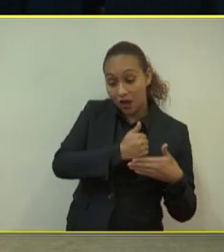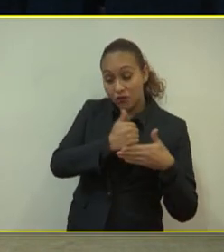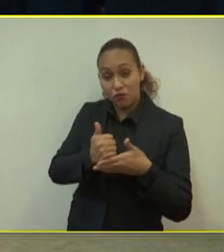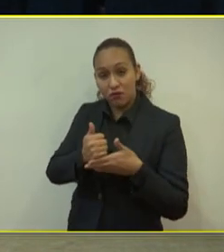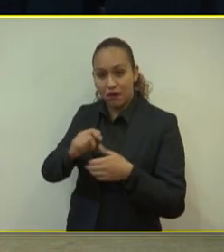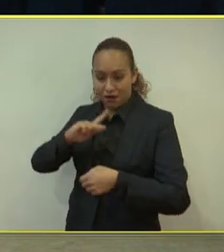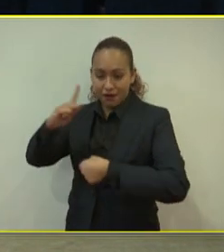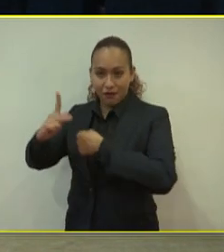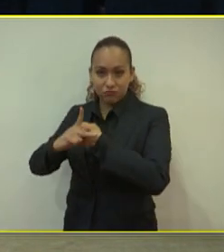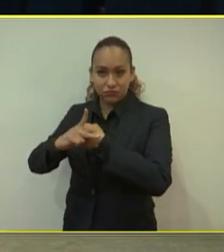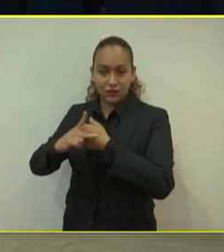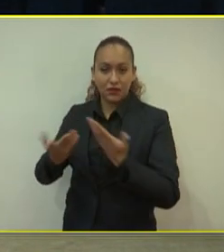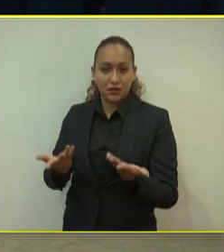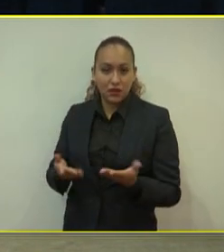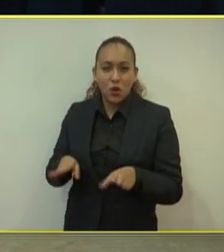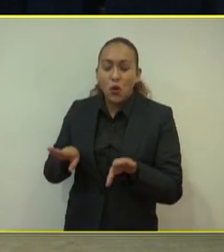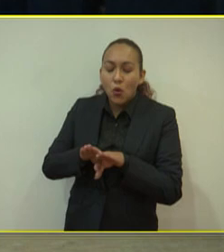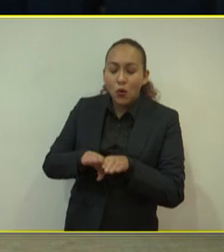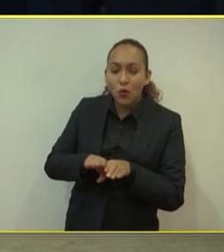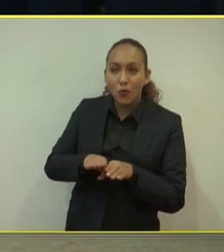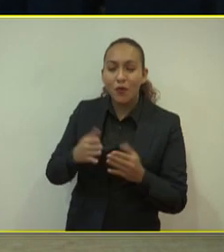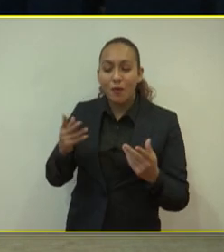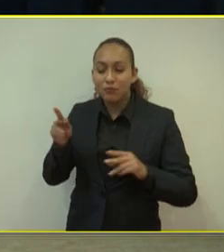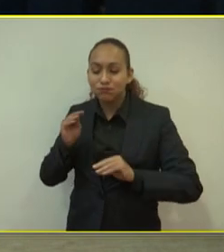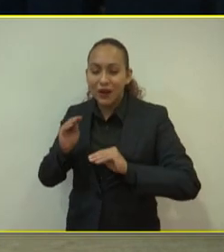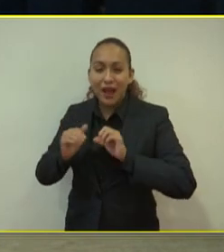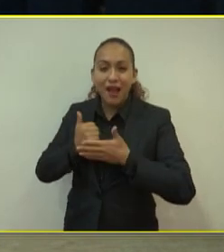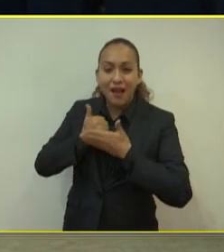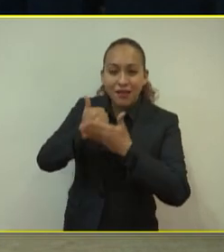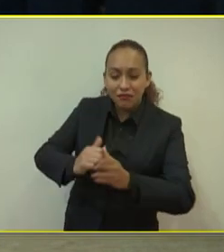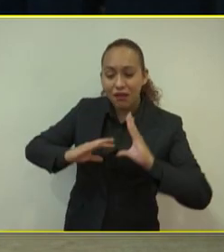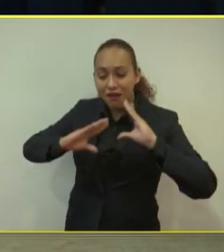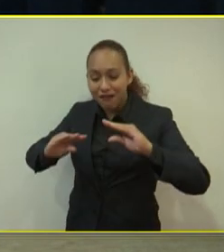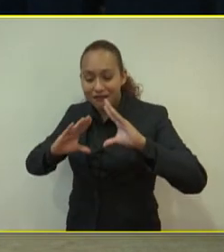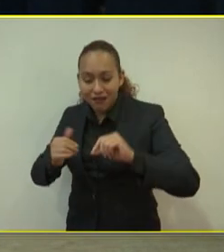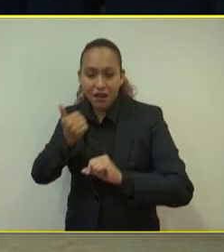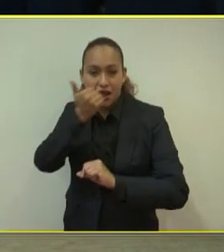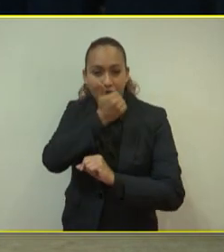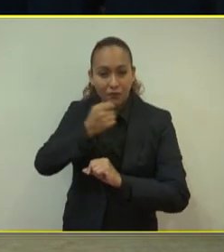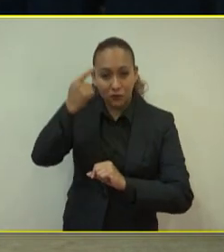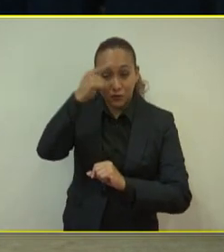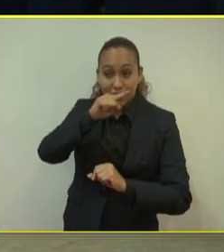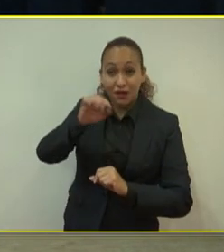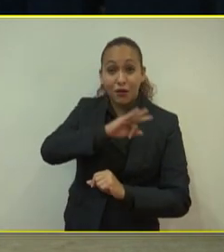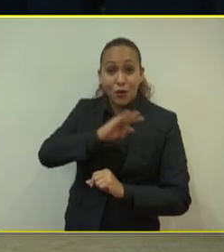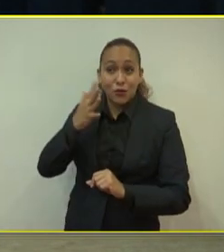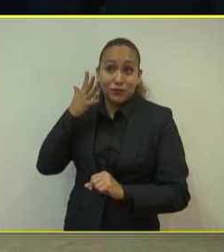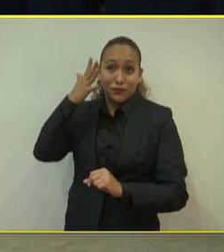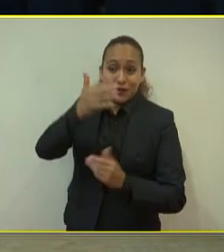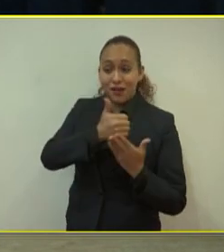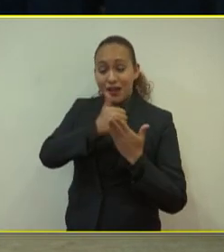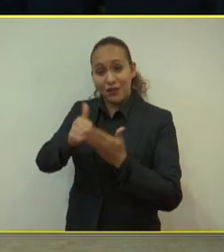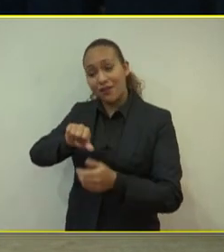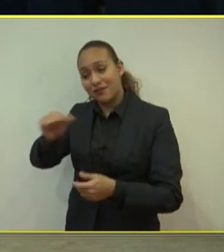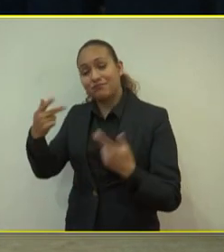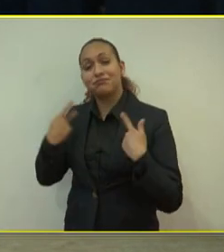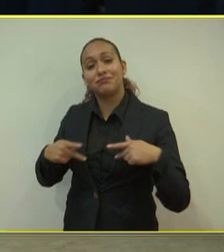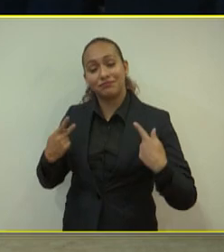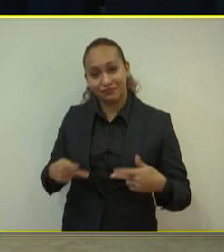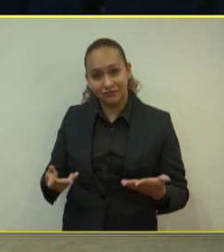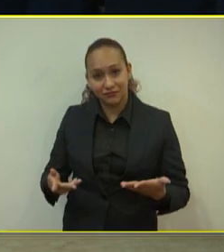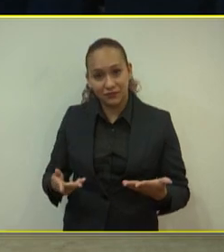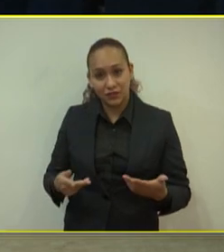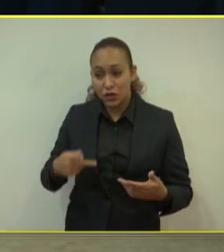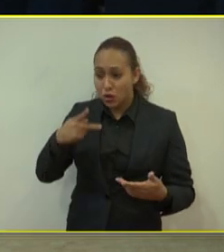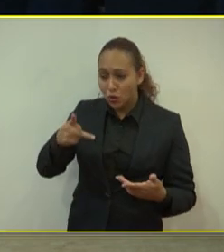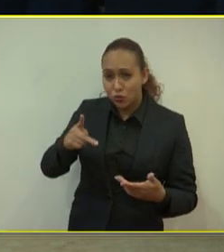ellos salgan con esas herramientas, con esos conocimientos para poner sus capacidades al servicio de los demás, sus saberes,